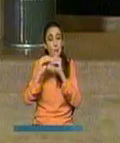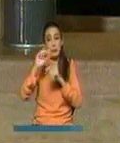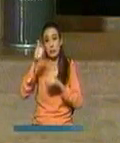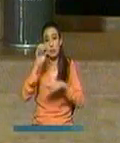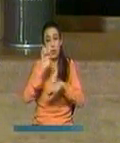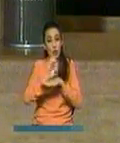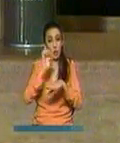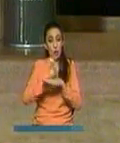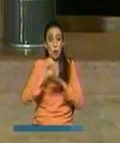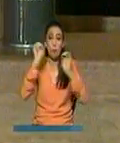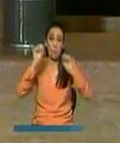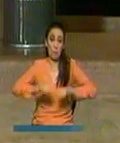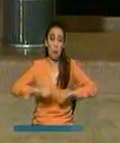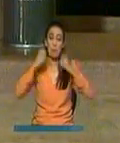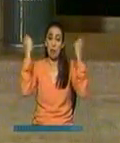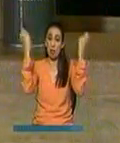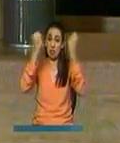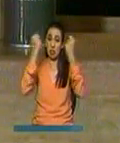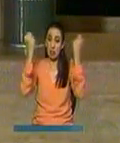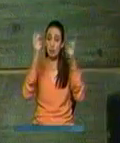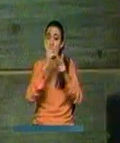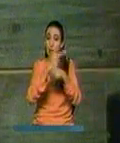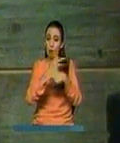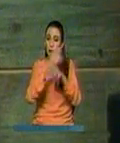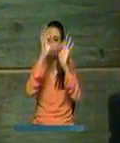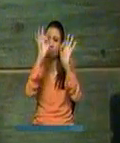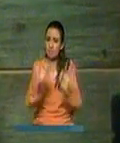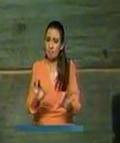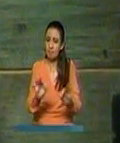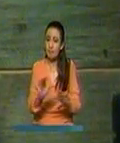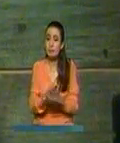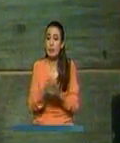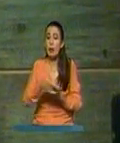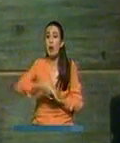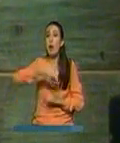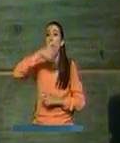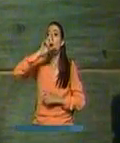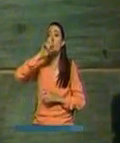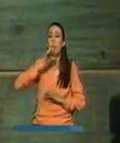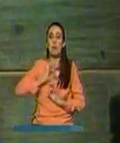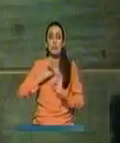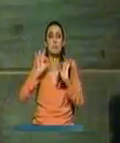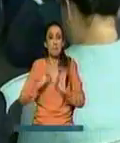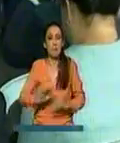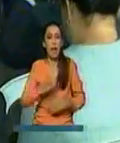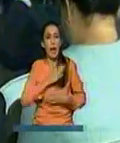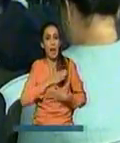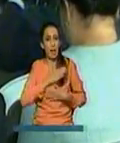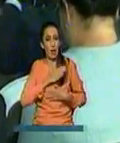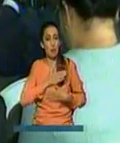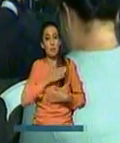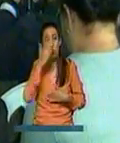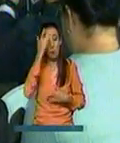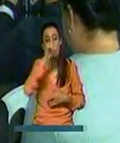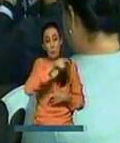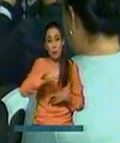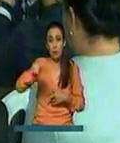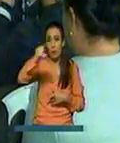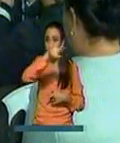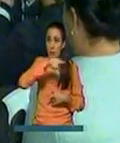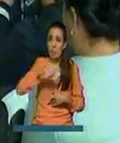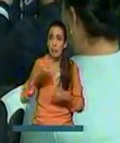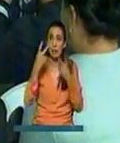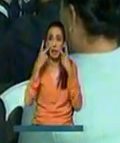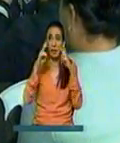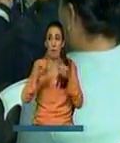país, pues podrán disfrutar de este producto de calidad, cuyo sorbo no llega al estómago, sino al corazón. Por lo menos así lo aseguran quienes